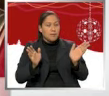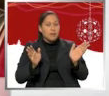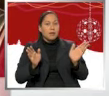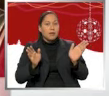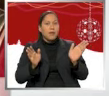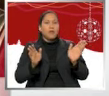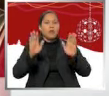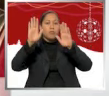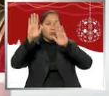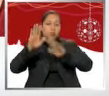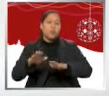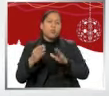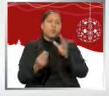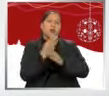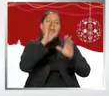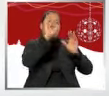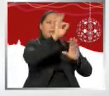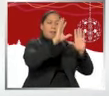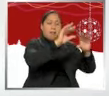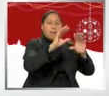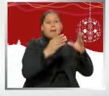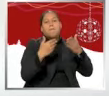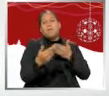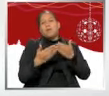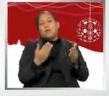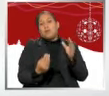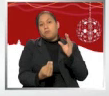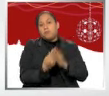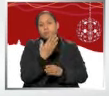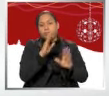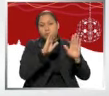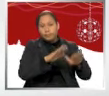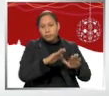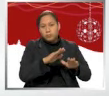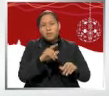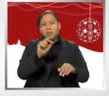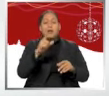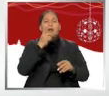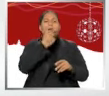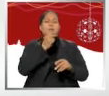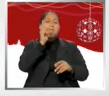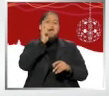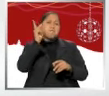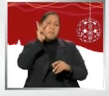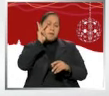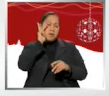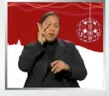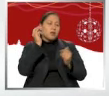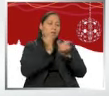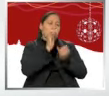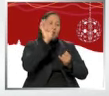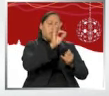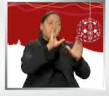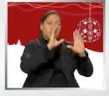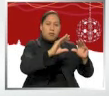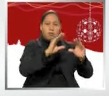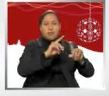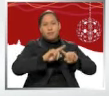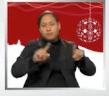la veneración moderna de la Virgen de Guadalupe, aunque realmente hubo papas muy importantes que le dieron